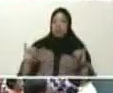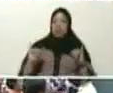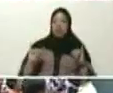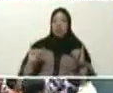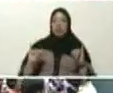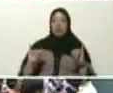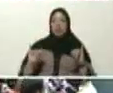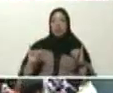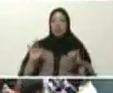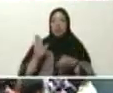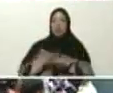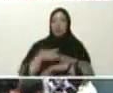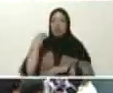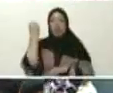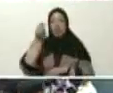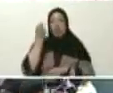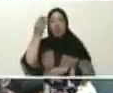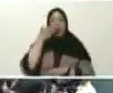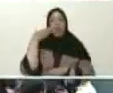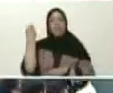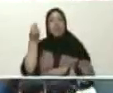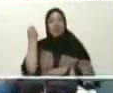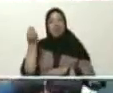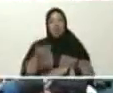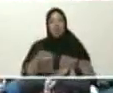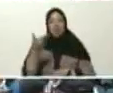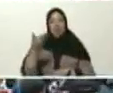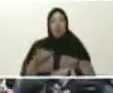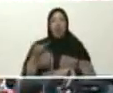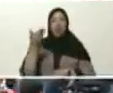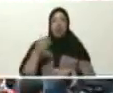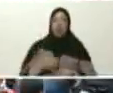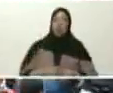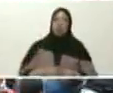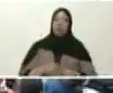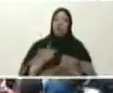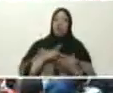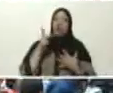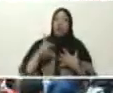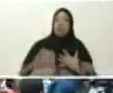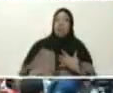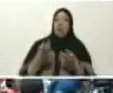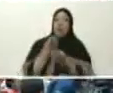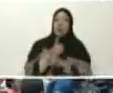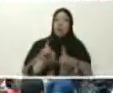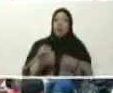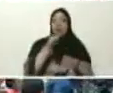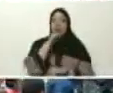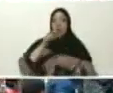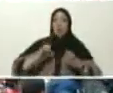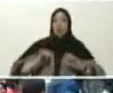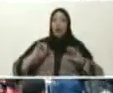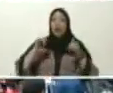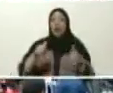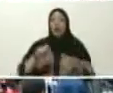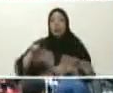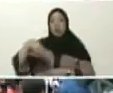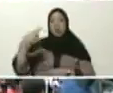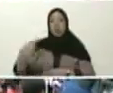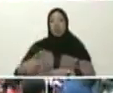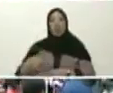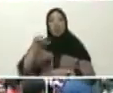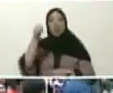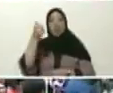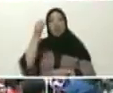cara, porque creemos que la experiencia es importante, pero también es un plan de difusión que va a iniciarse muy próximamente, en los